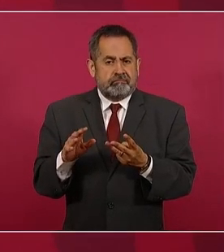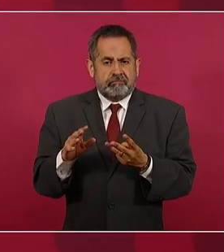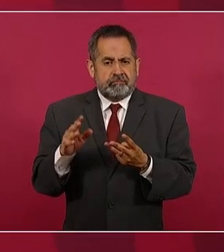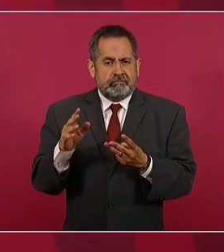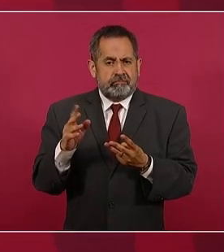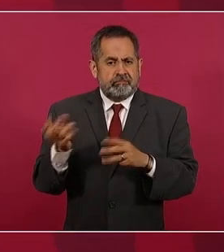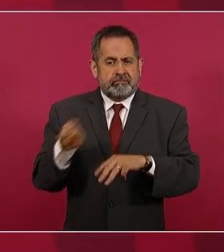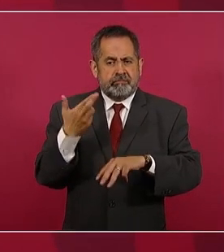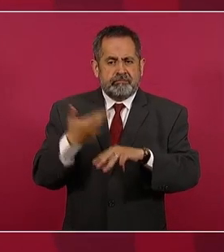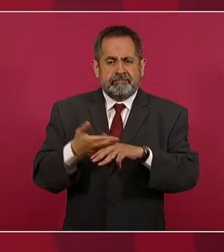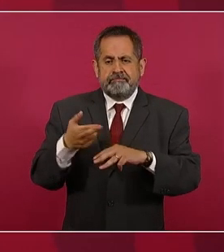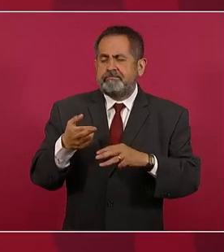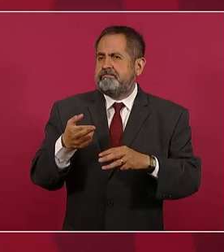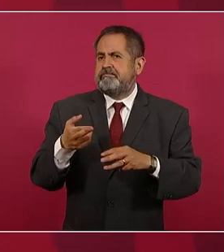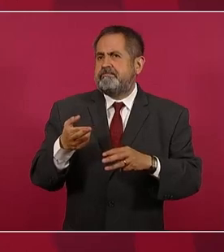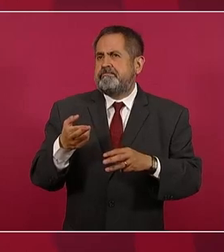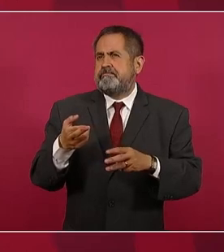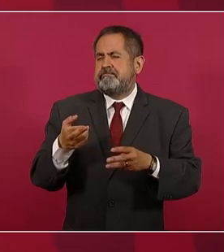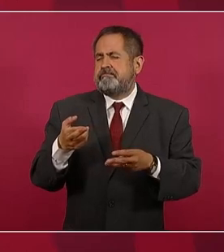de